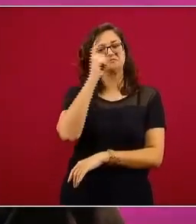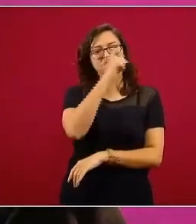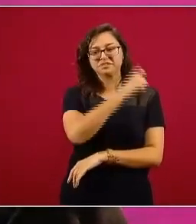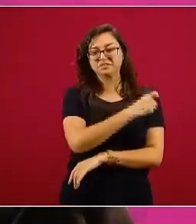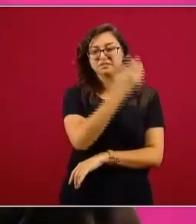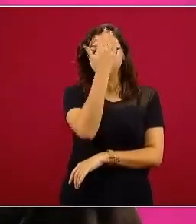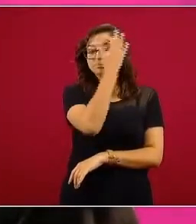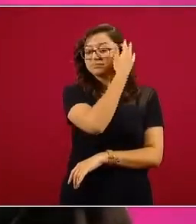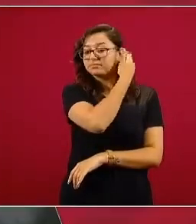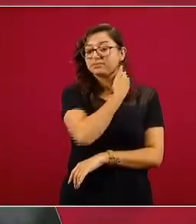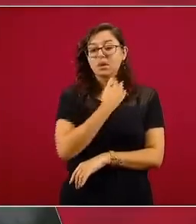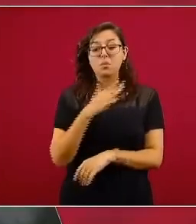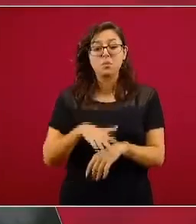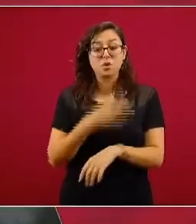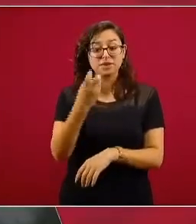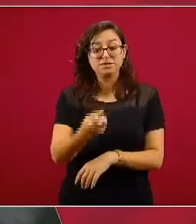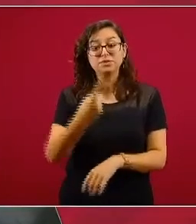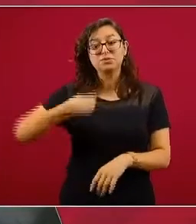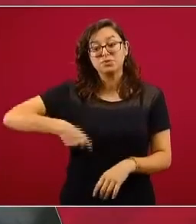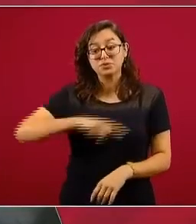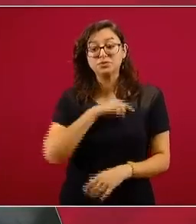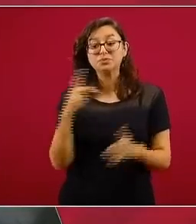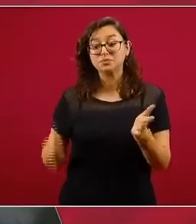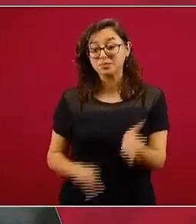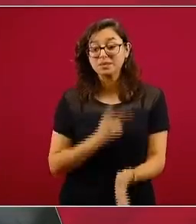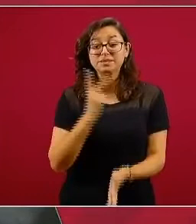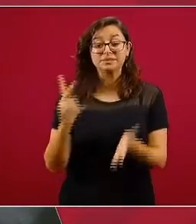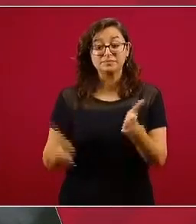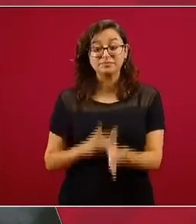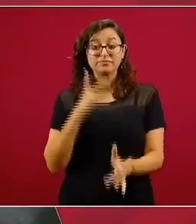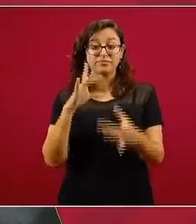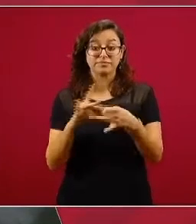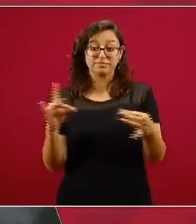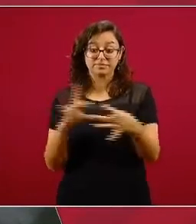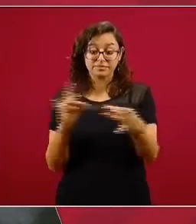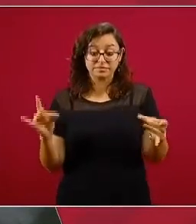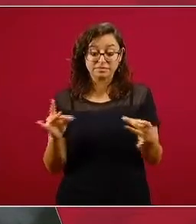innumerables ocasiones la importancia de